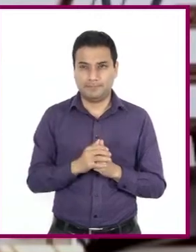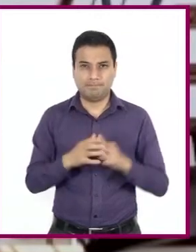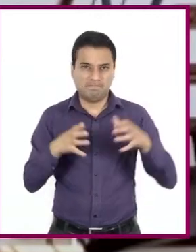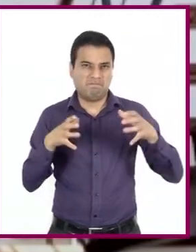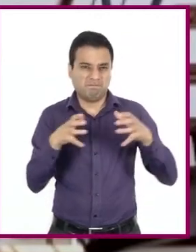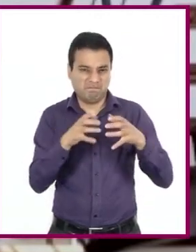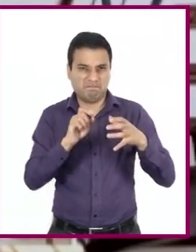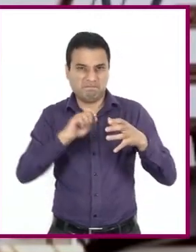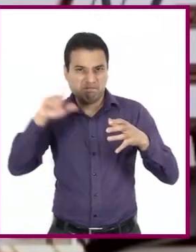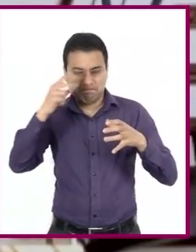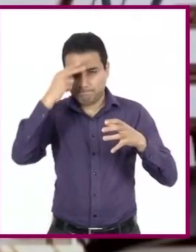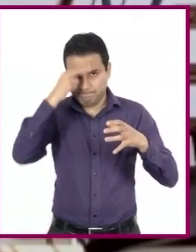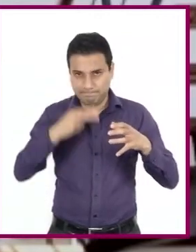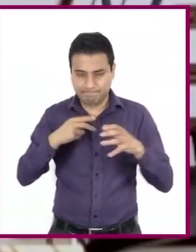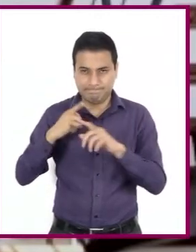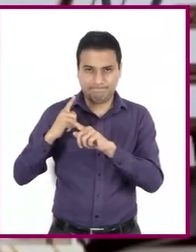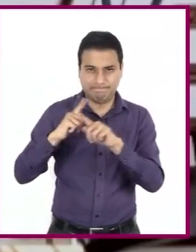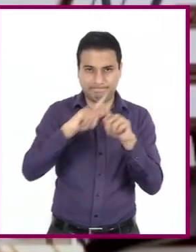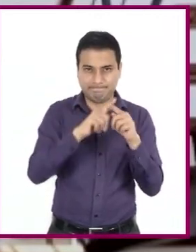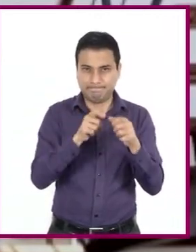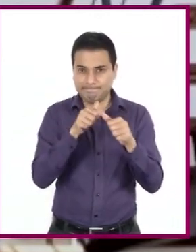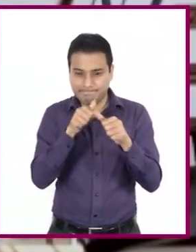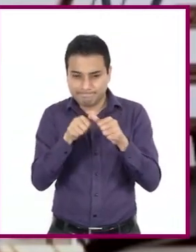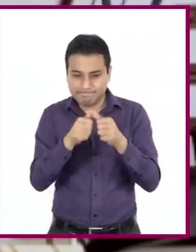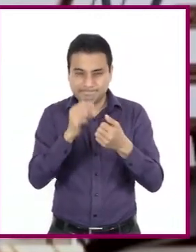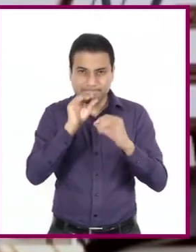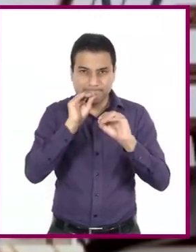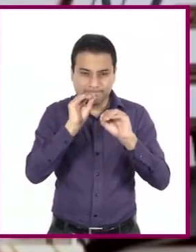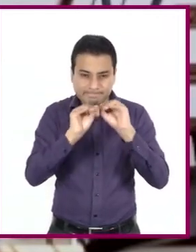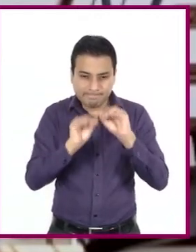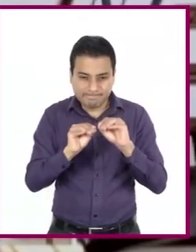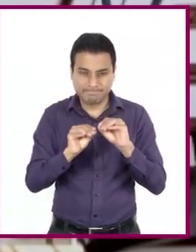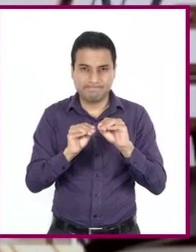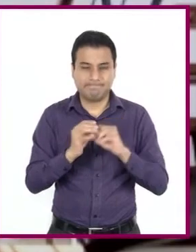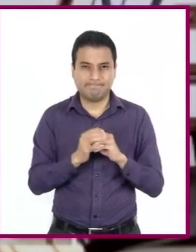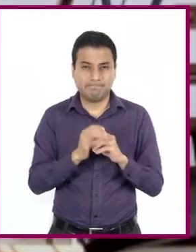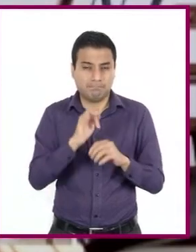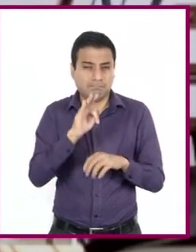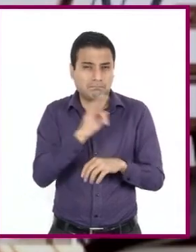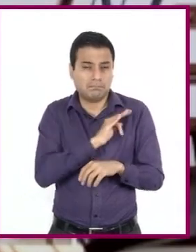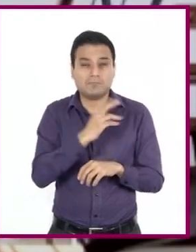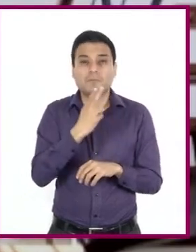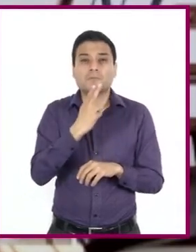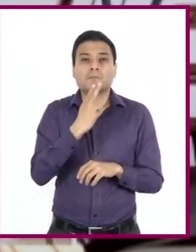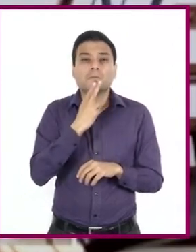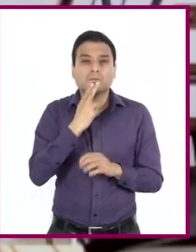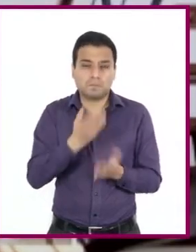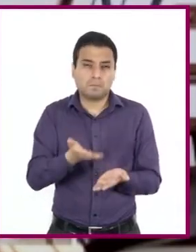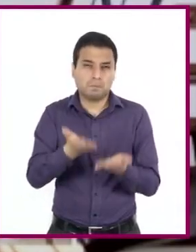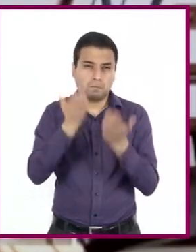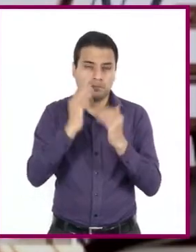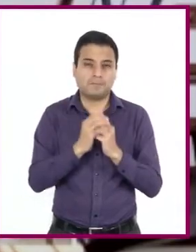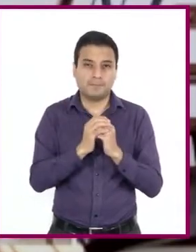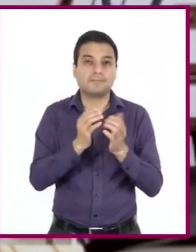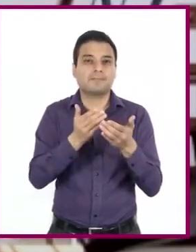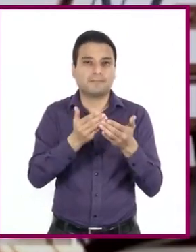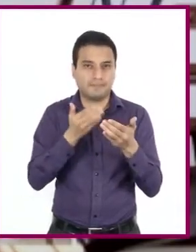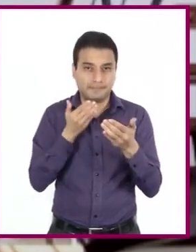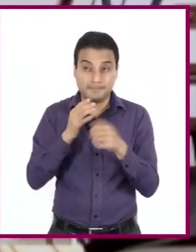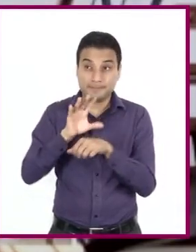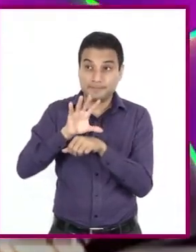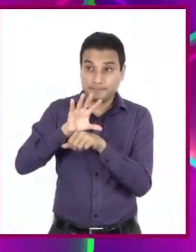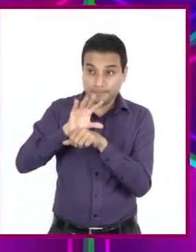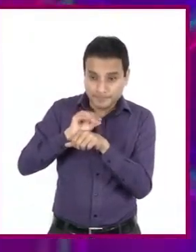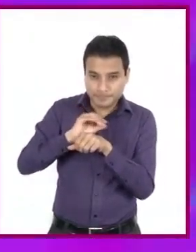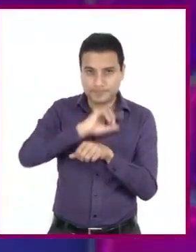y tipógrafas mexicanas que hacen letras digitales y que pueden ser usadas con el debido permiso para crear